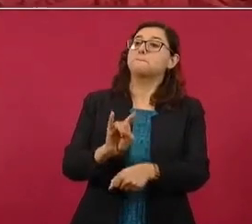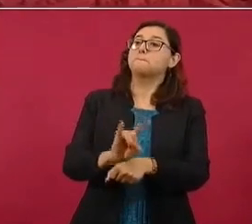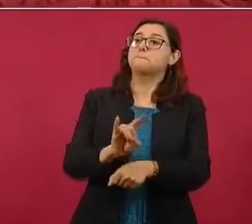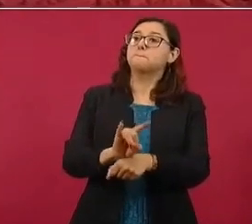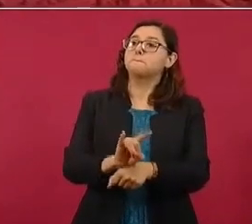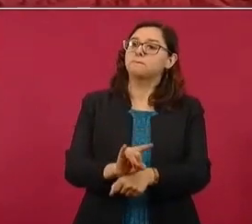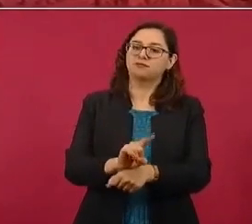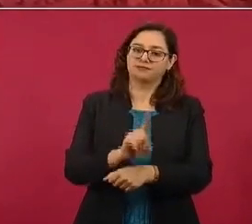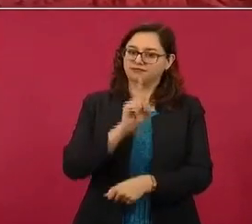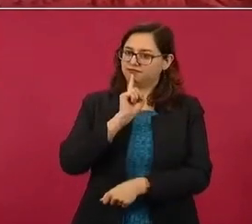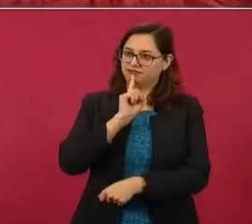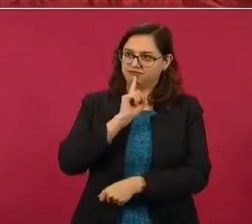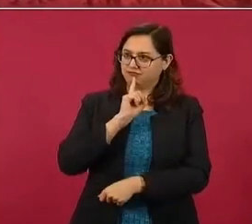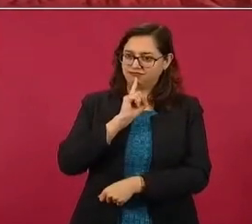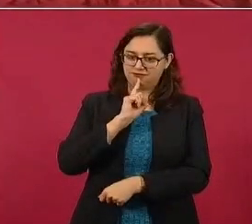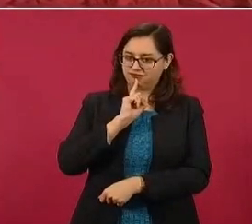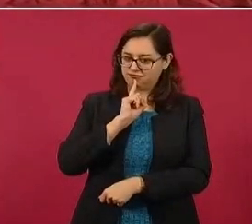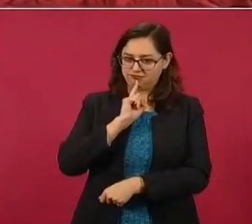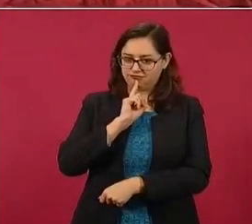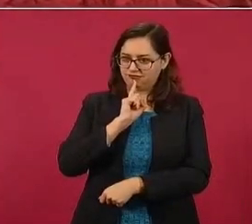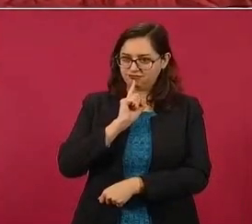Aquí es